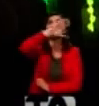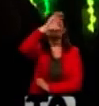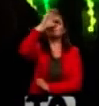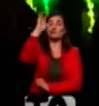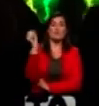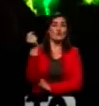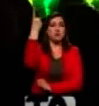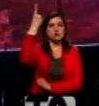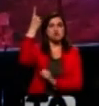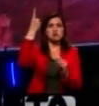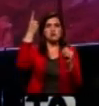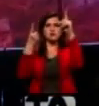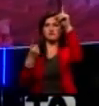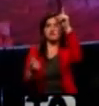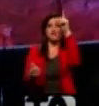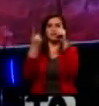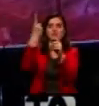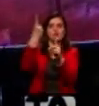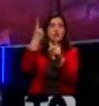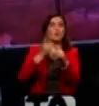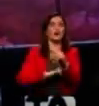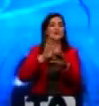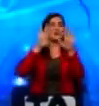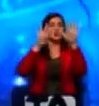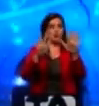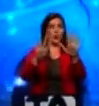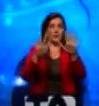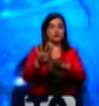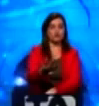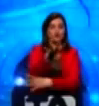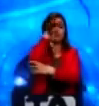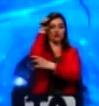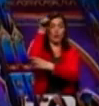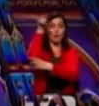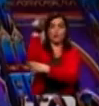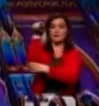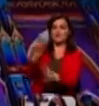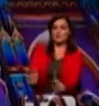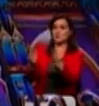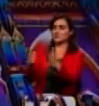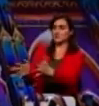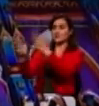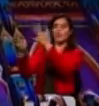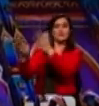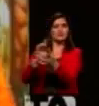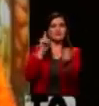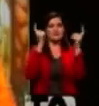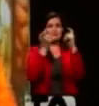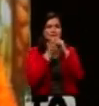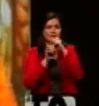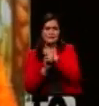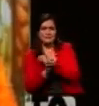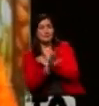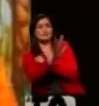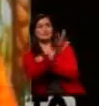al mismo tiempo que las fachadas de 9 monumentos se transformaban entre colores y arte, que daban vida a verdaderas obras que